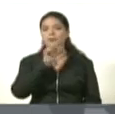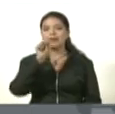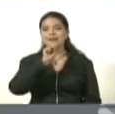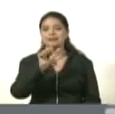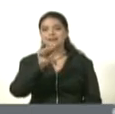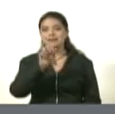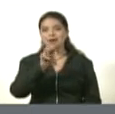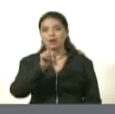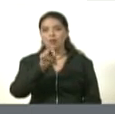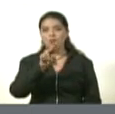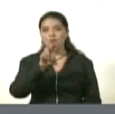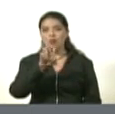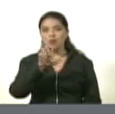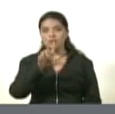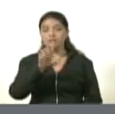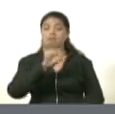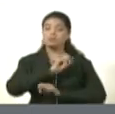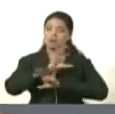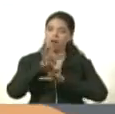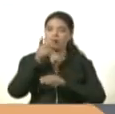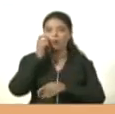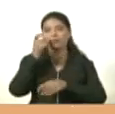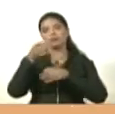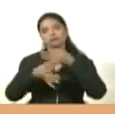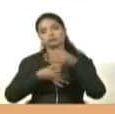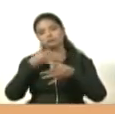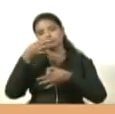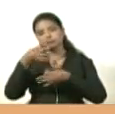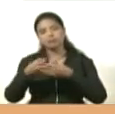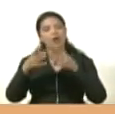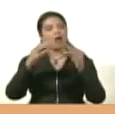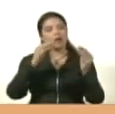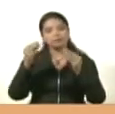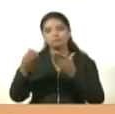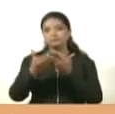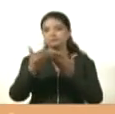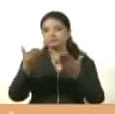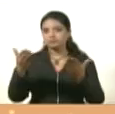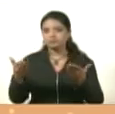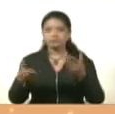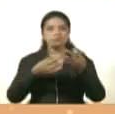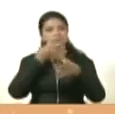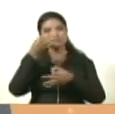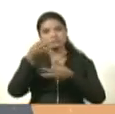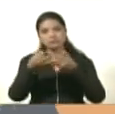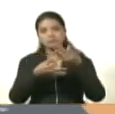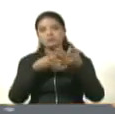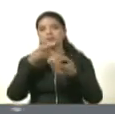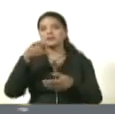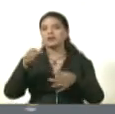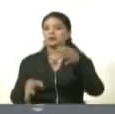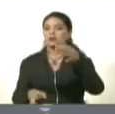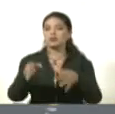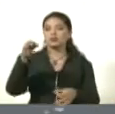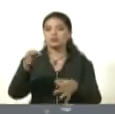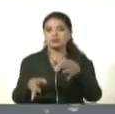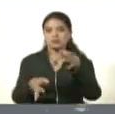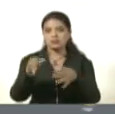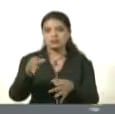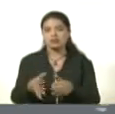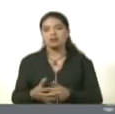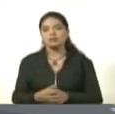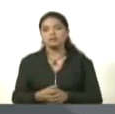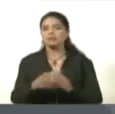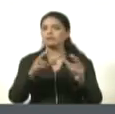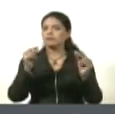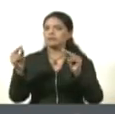que, por supuesto, converse con ustedes, converse con los compañeros del Tribunal Supremo de Justicia,